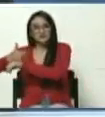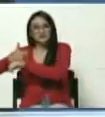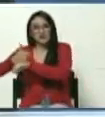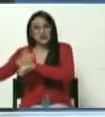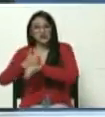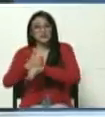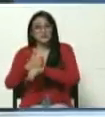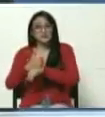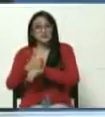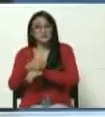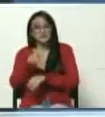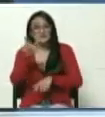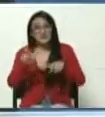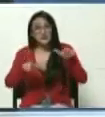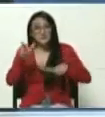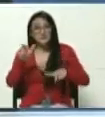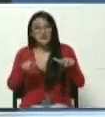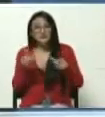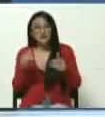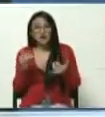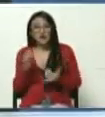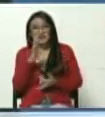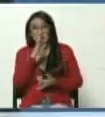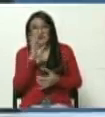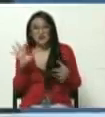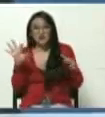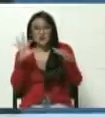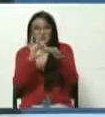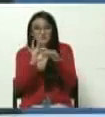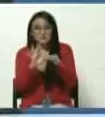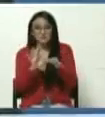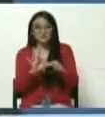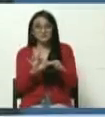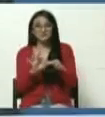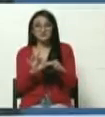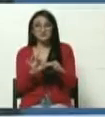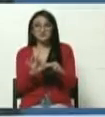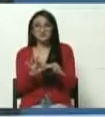gente que está vinculada